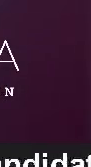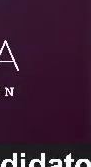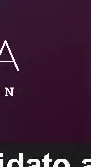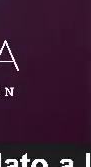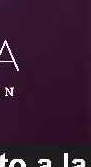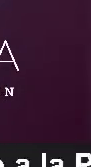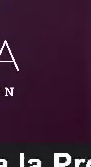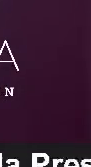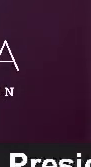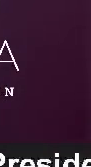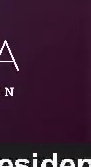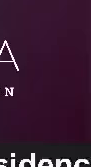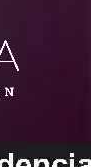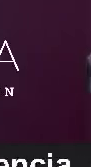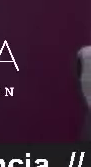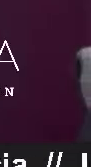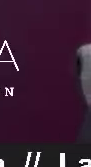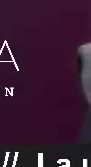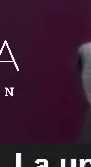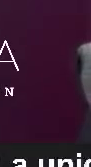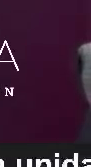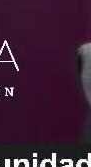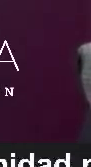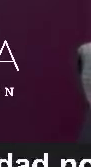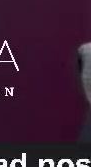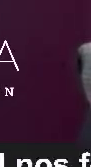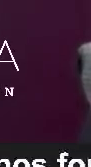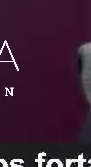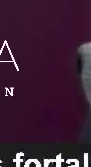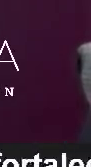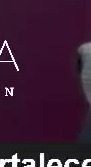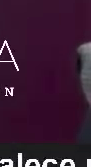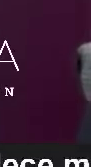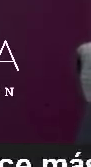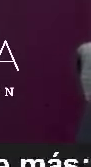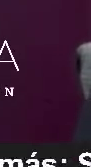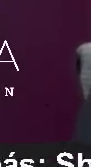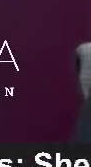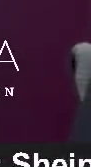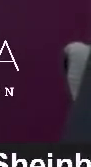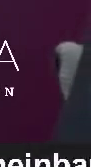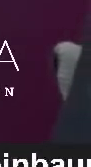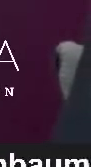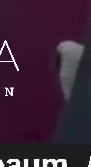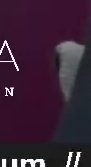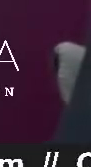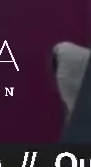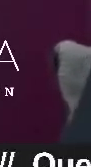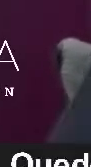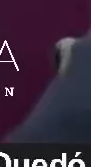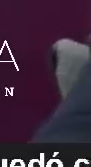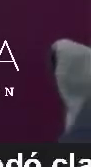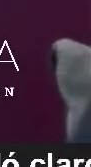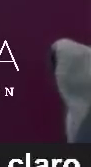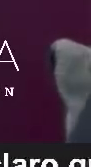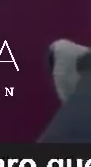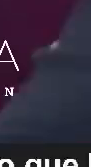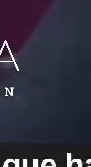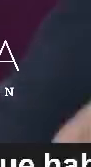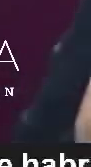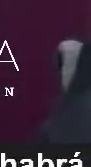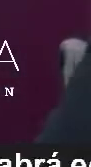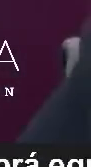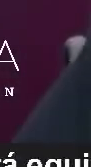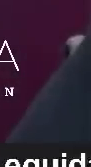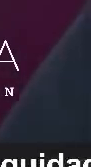No importaba si se había determinado el no ejercicio de la acción penal, porque consideramos que aquí hay elementos que